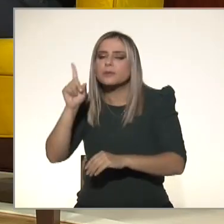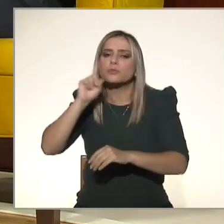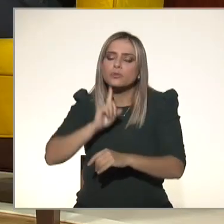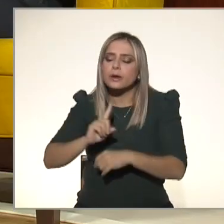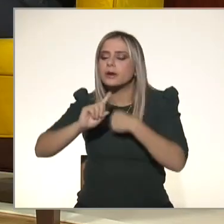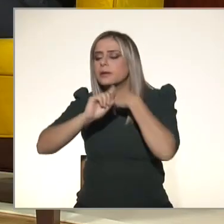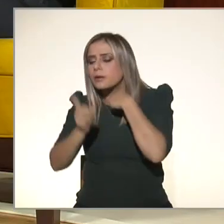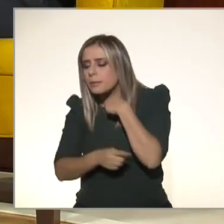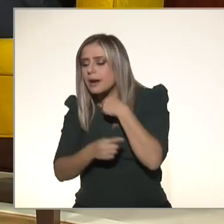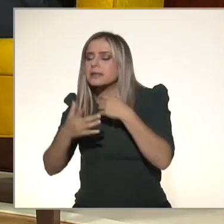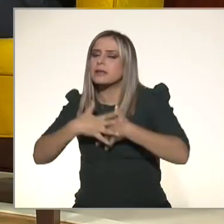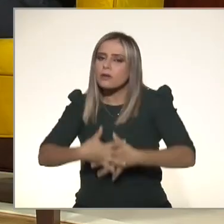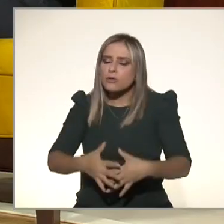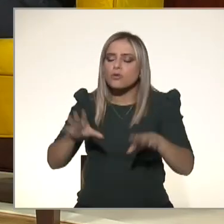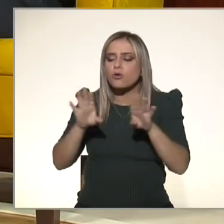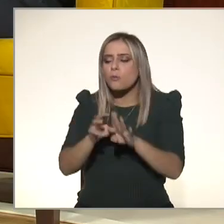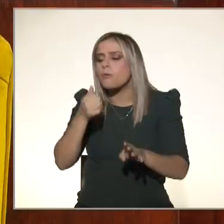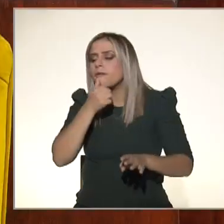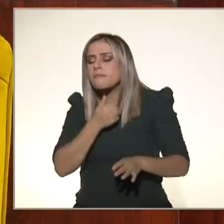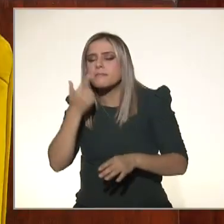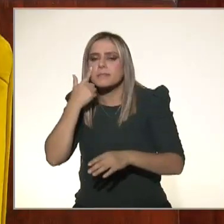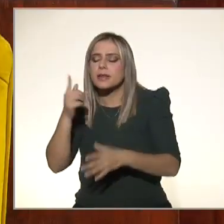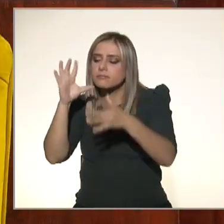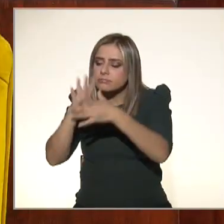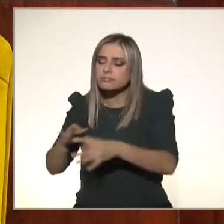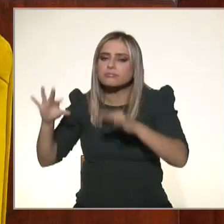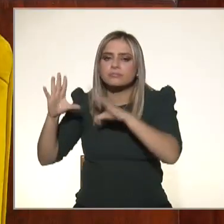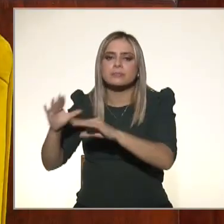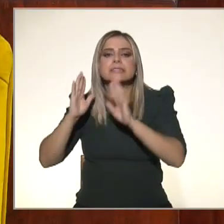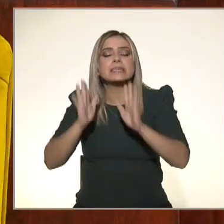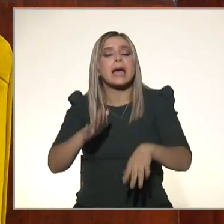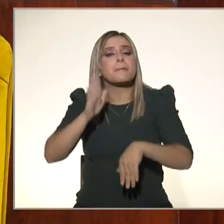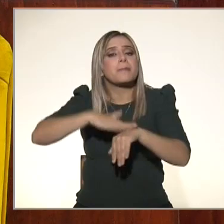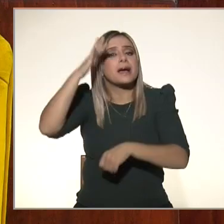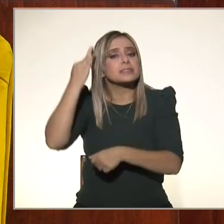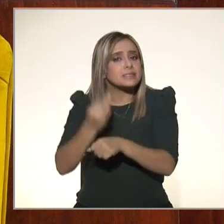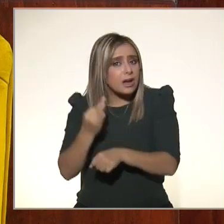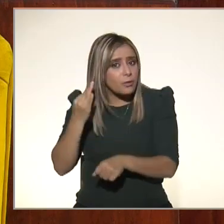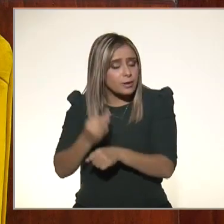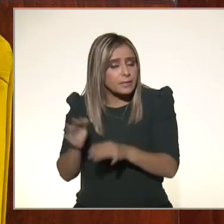de las y los adolescentes y jóvenes. Pero lo cierto es que creo que un factor importante también